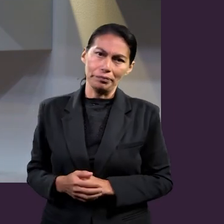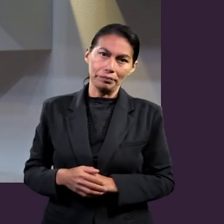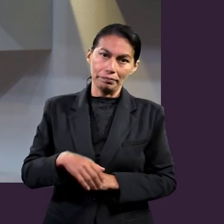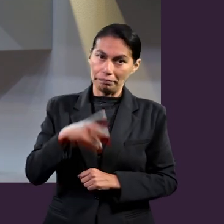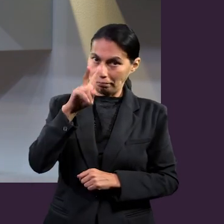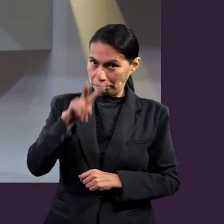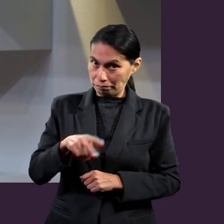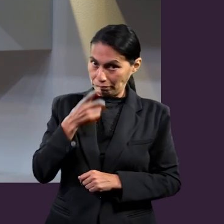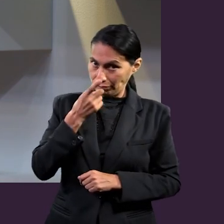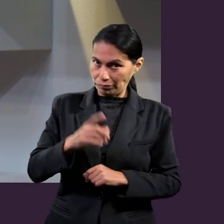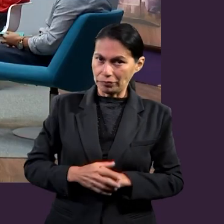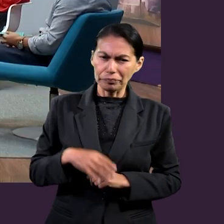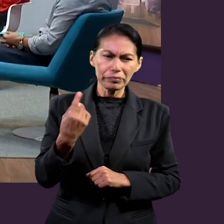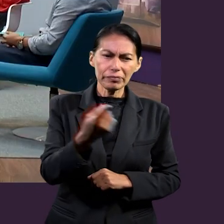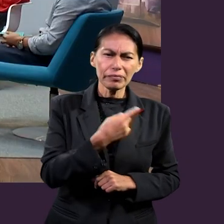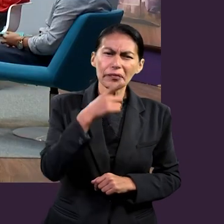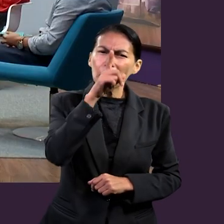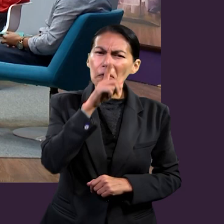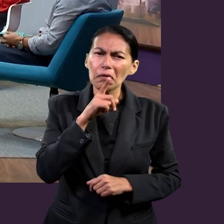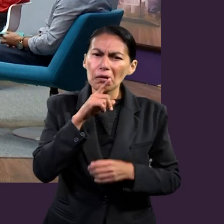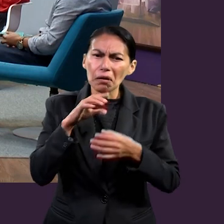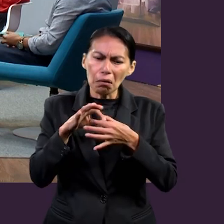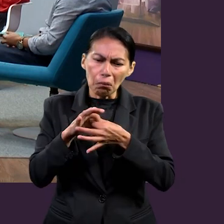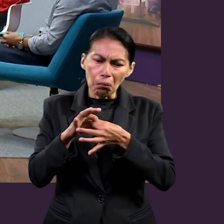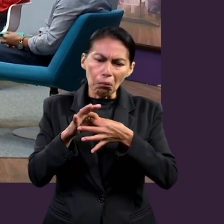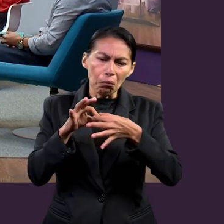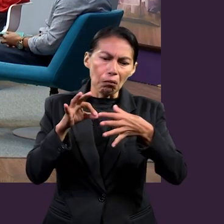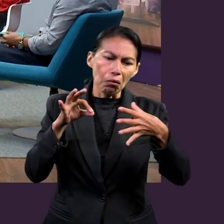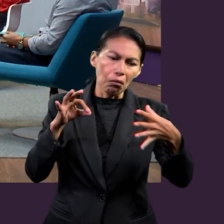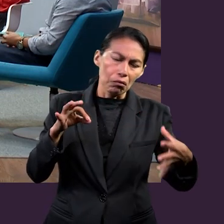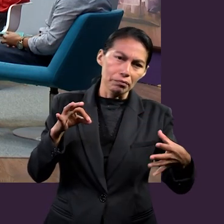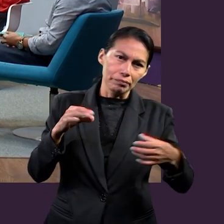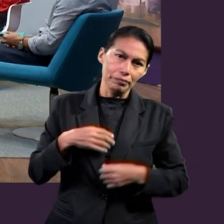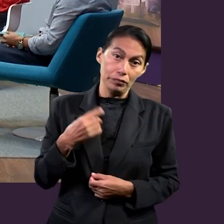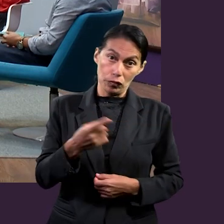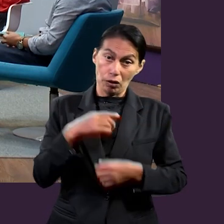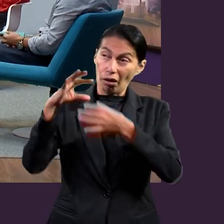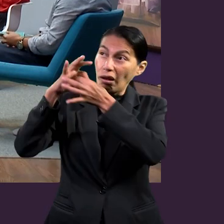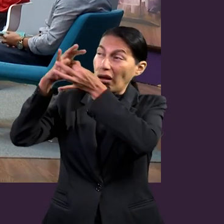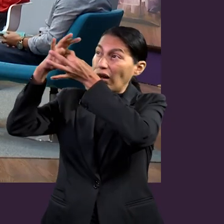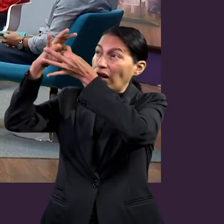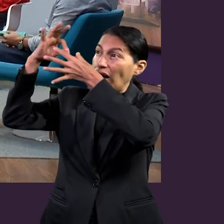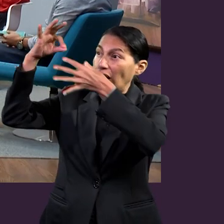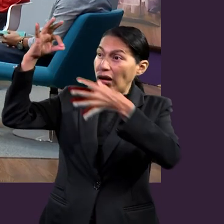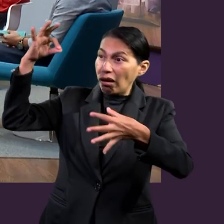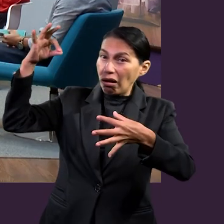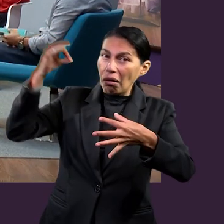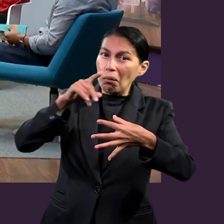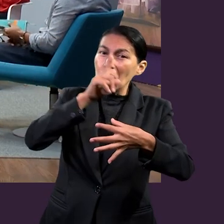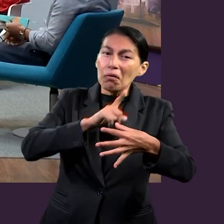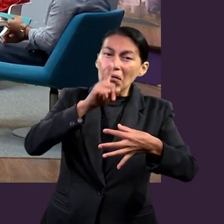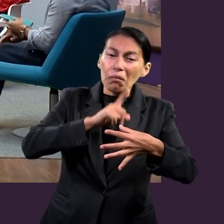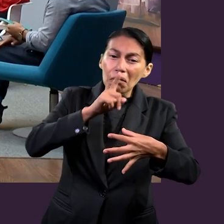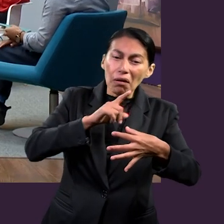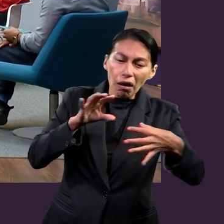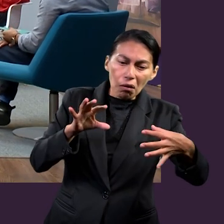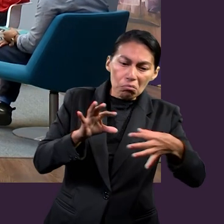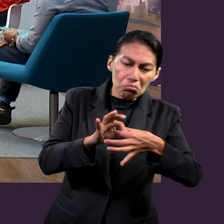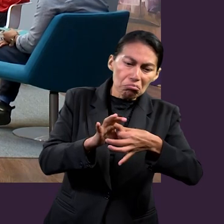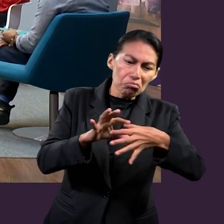causa división. Pero decimos algo al inicio, ¿será que es fácil? Es